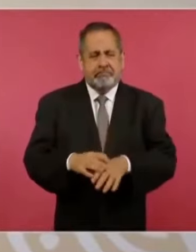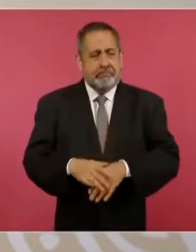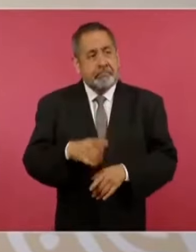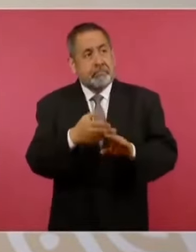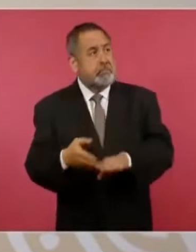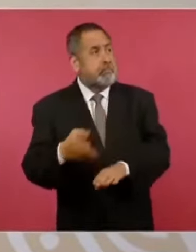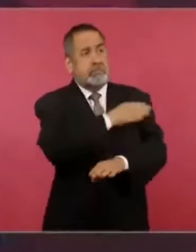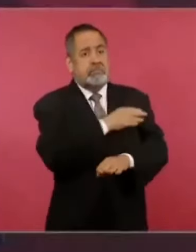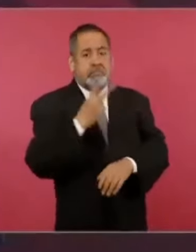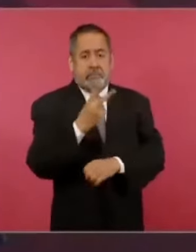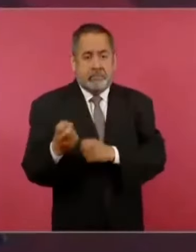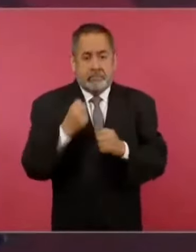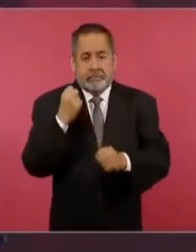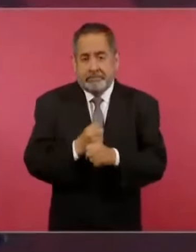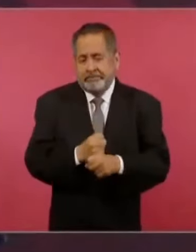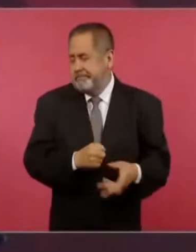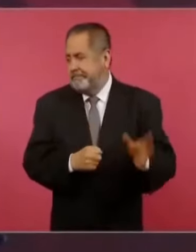200 años.